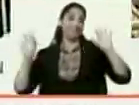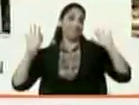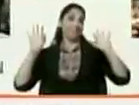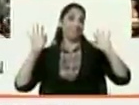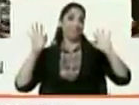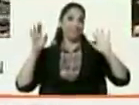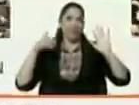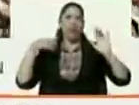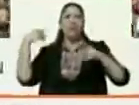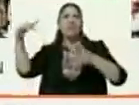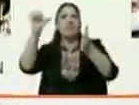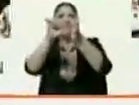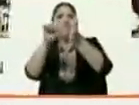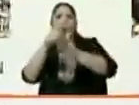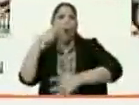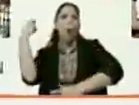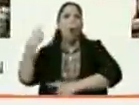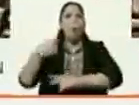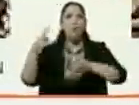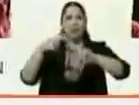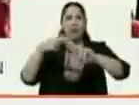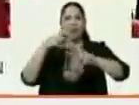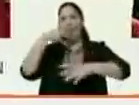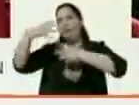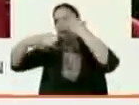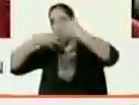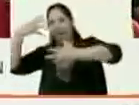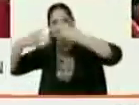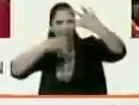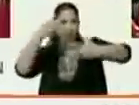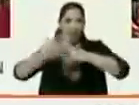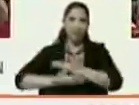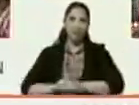Objetivamente, ¿dónde están los hombres del Táchira?